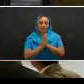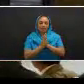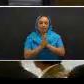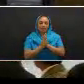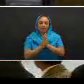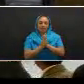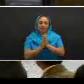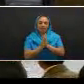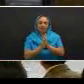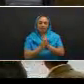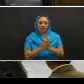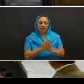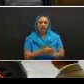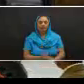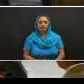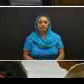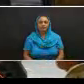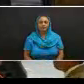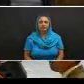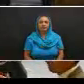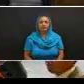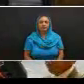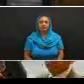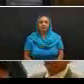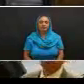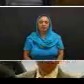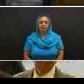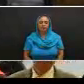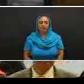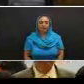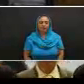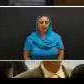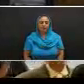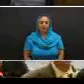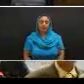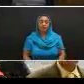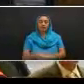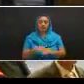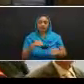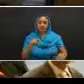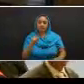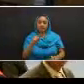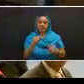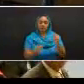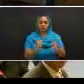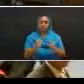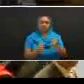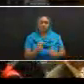vehículo de las bodegas lo más pronto posible, hermano. Gracias.